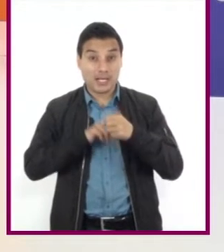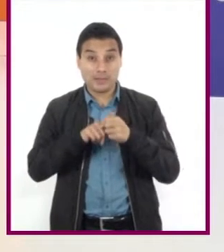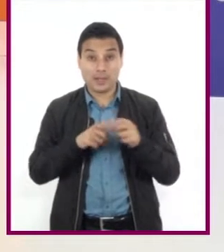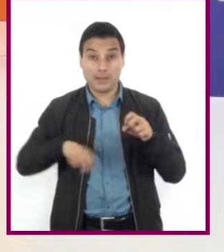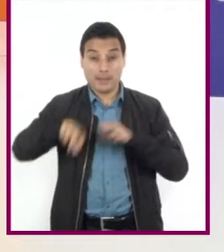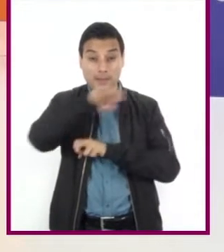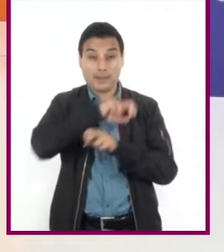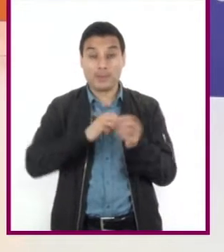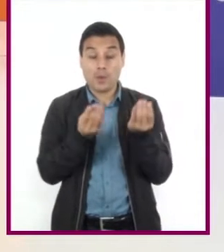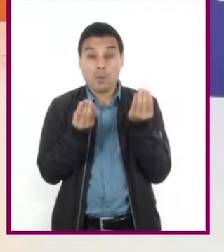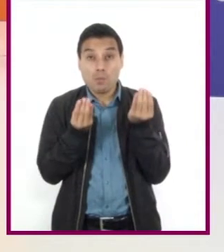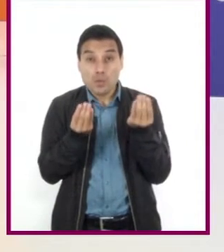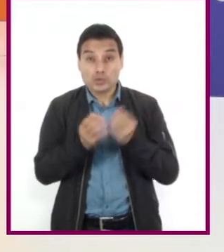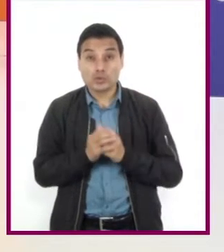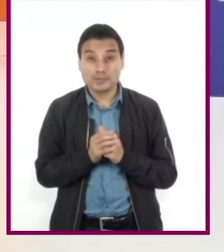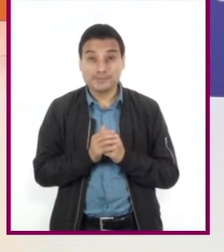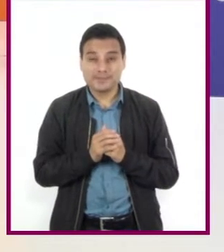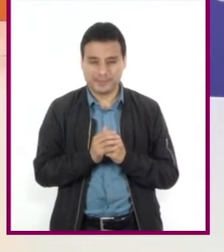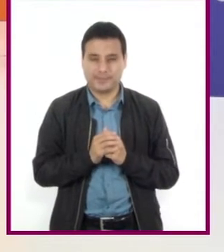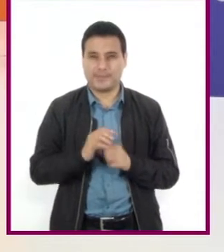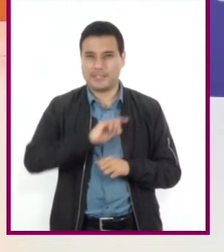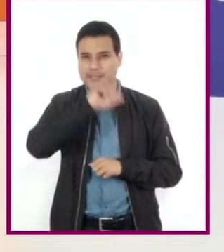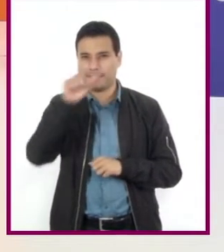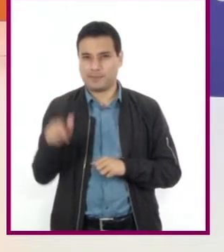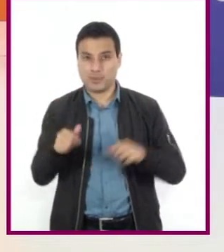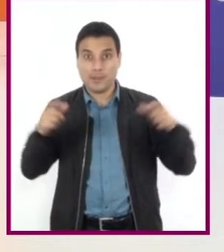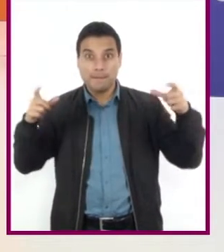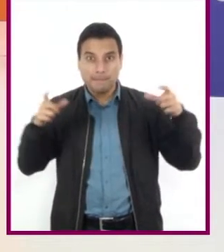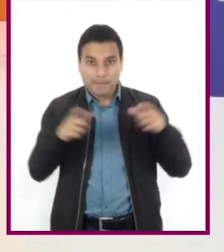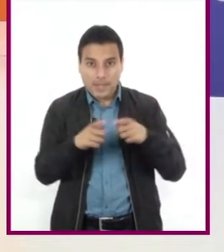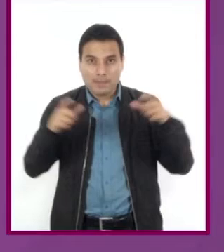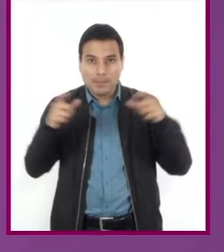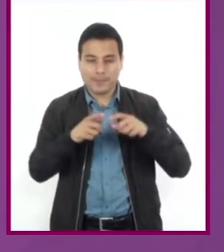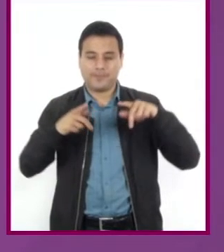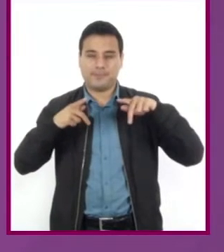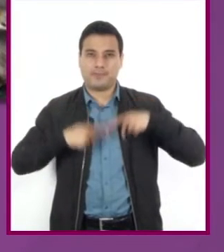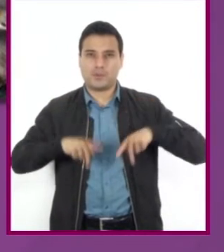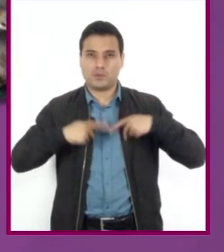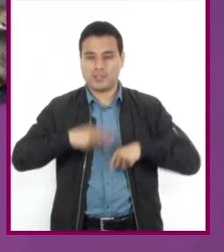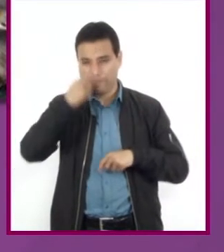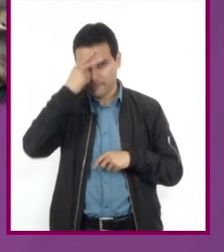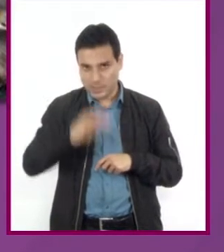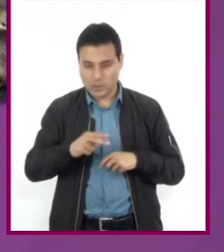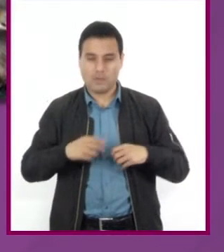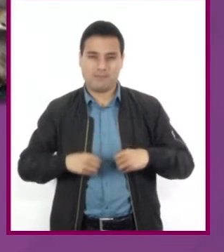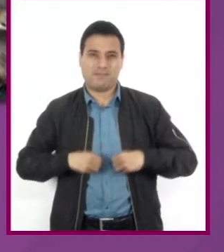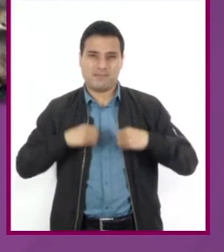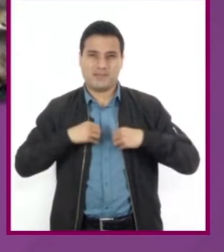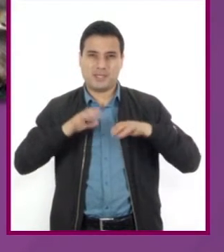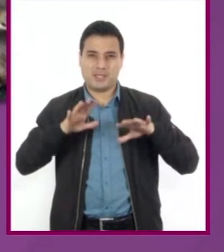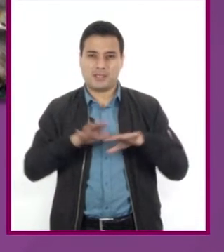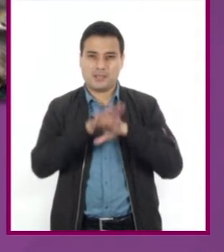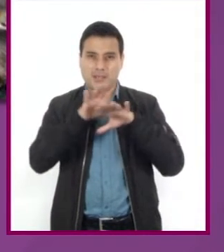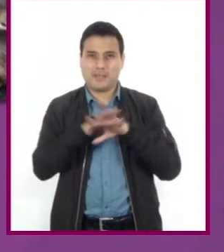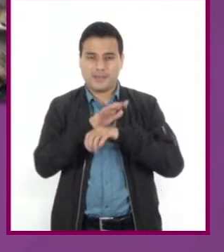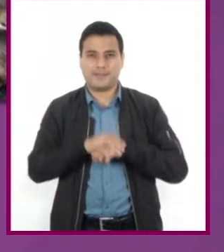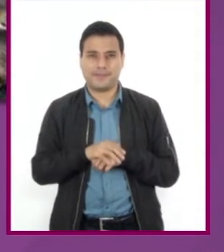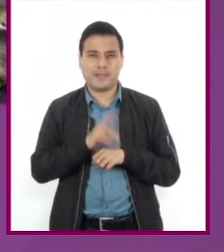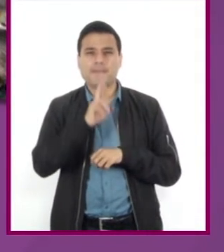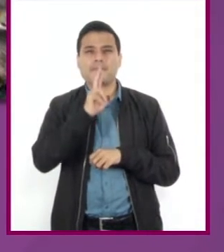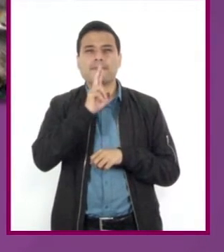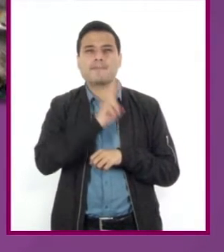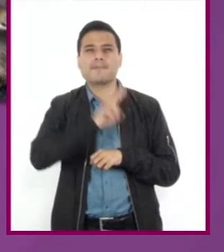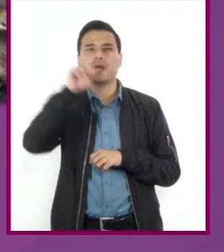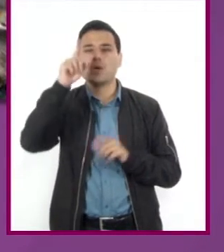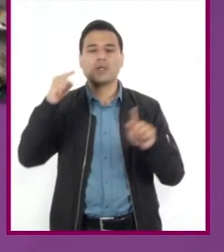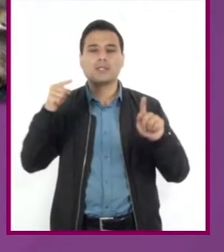los antiguos habitantes de México a modificar poco a poco su forma de vida. Se volvieron más dependientes de los recursos vegetales,